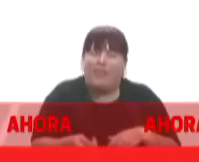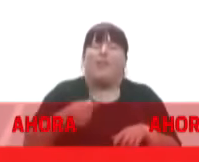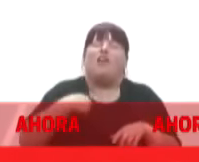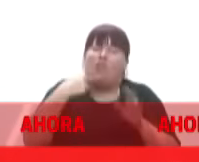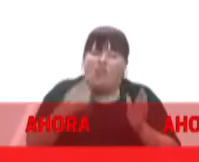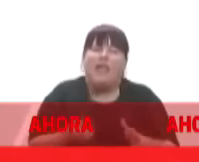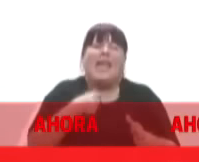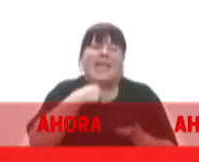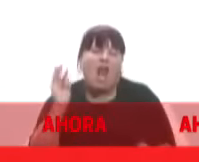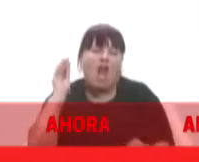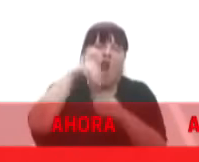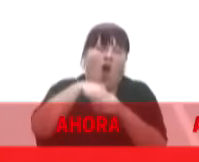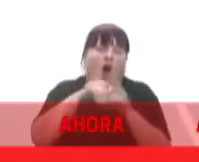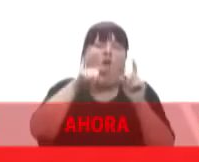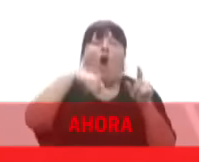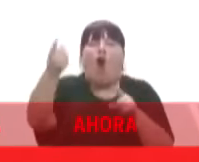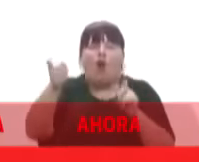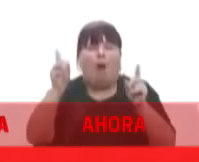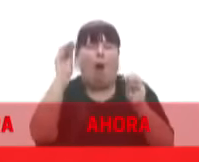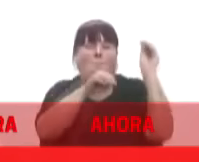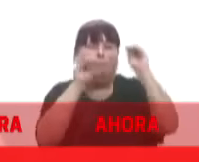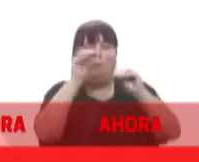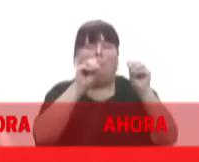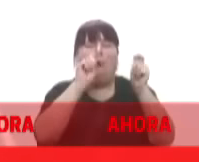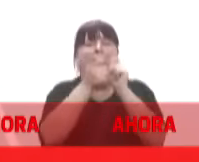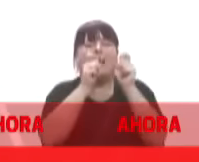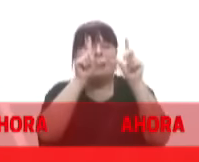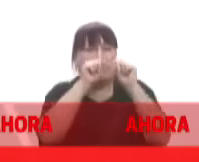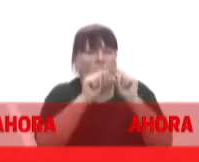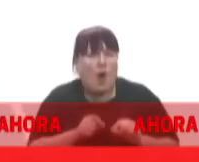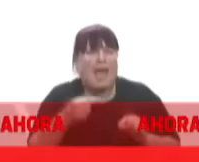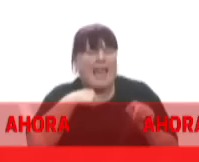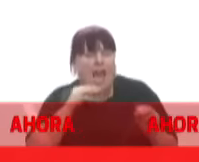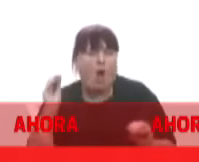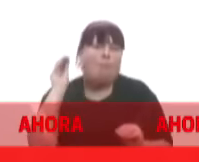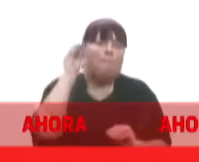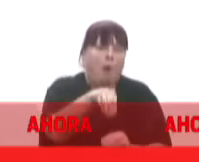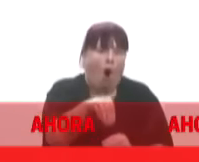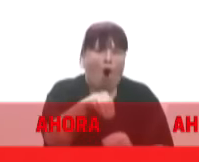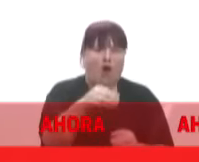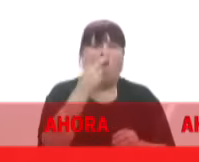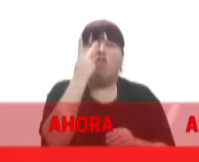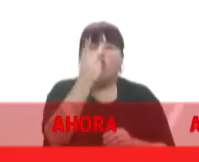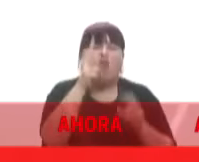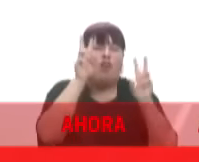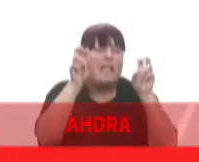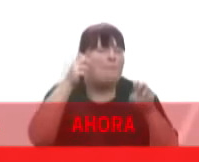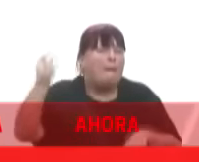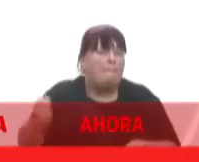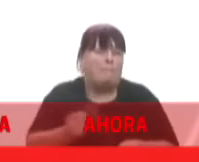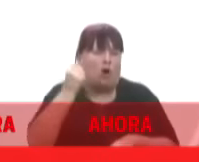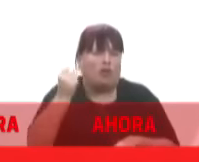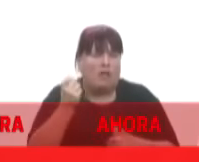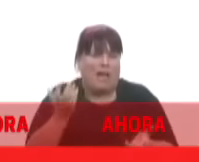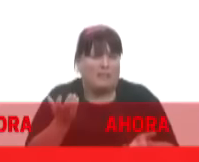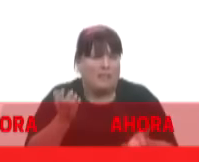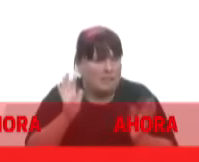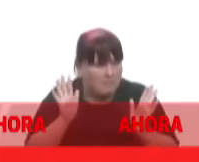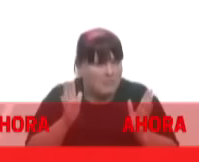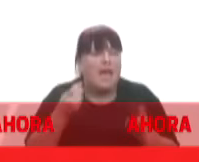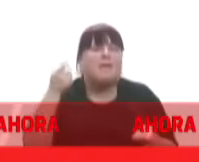estoy diciendo que quiero incorporar, como otros han incorporado, modificado artículos, quiero incorporar dos cosas que son muy importantes, ¿sí? Que